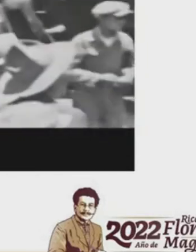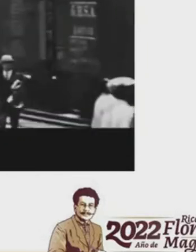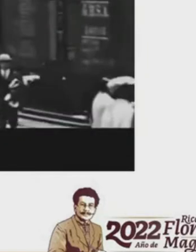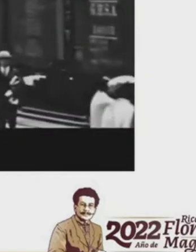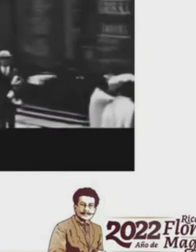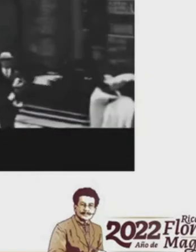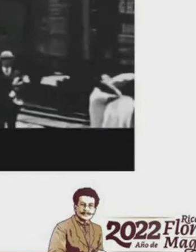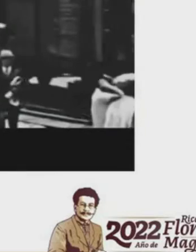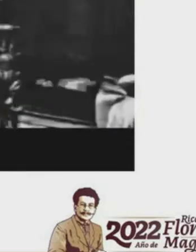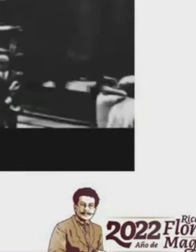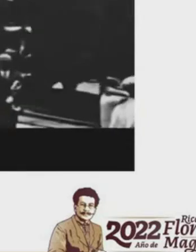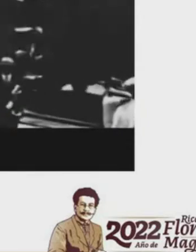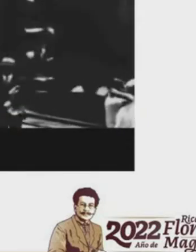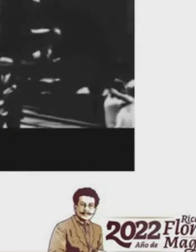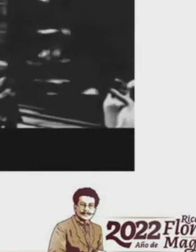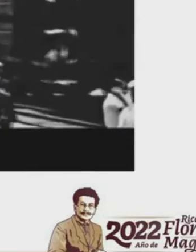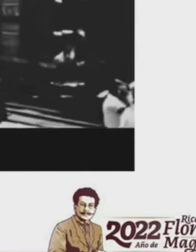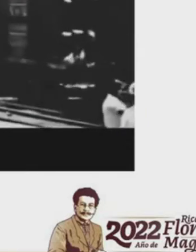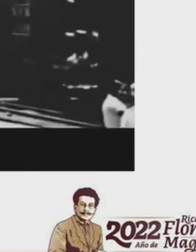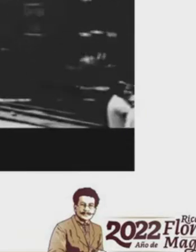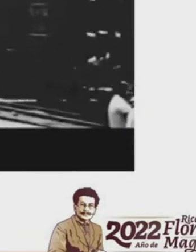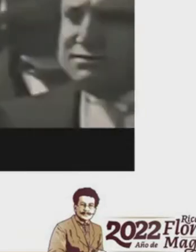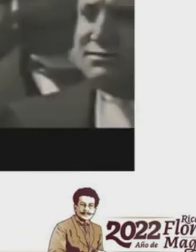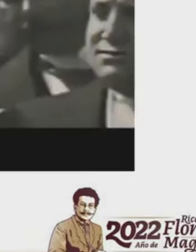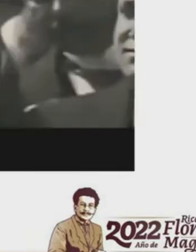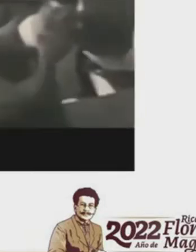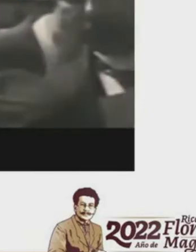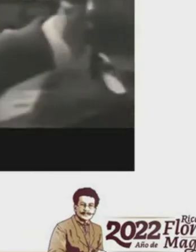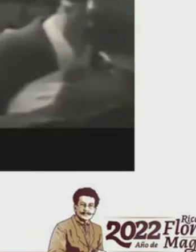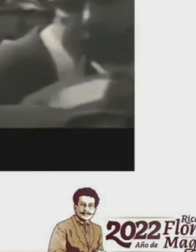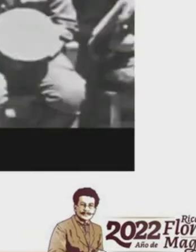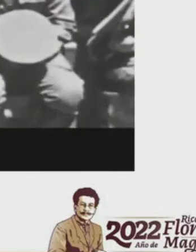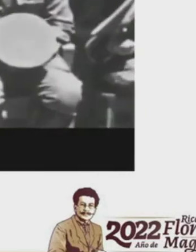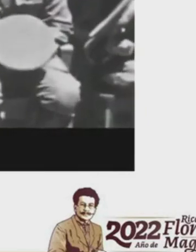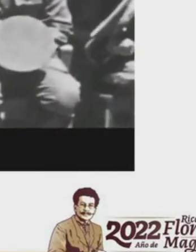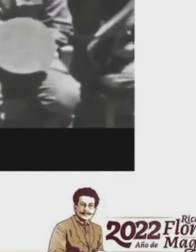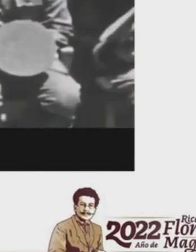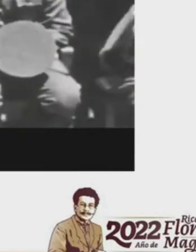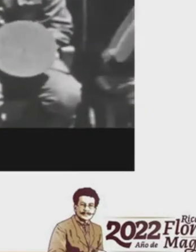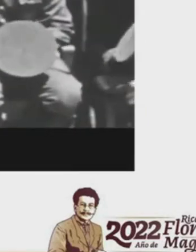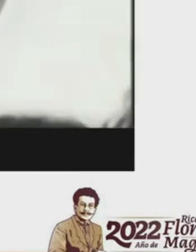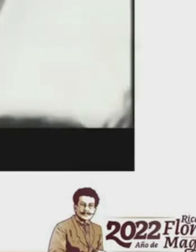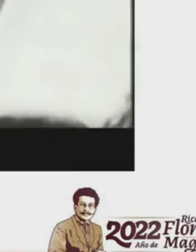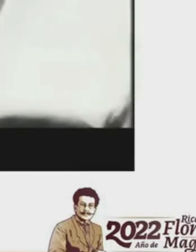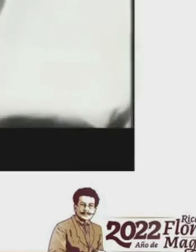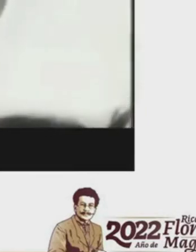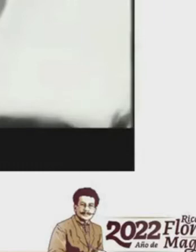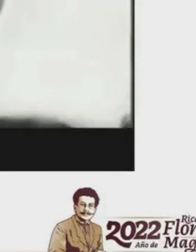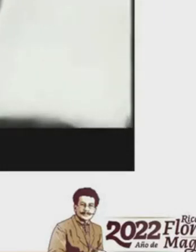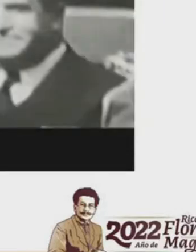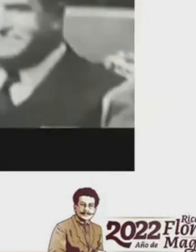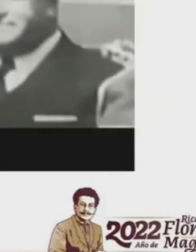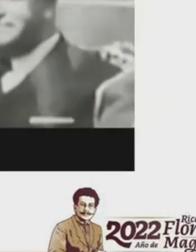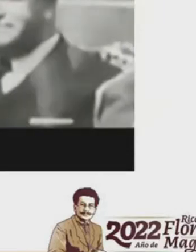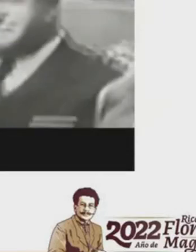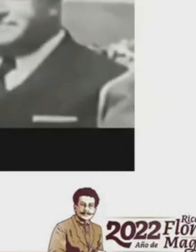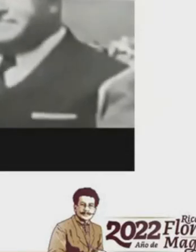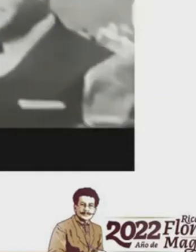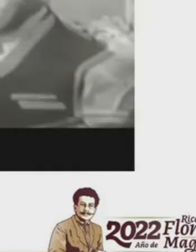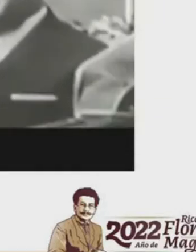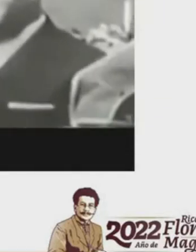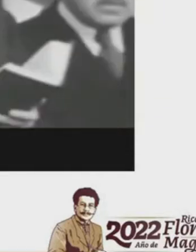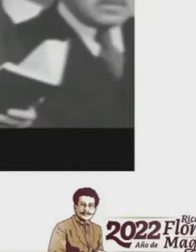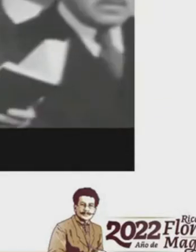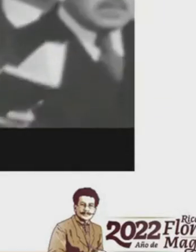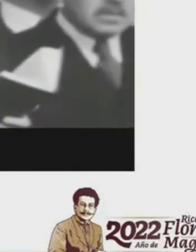para recorrer la República en los viajes de trabajo de los presidentes Plutarco Elías Calles, Emilio Portes Gil, Lázaro Cárdenas, Manuel Ávila